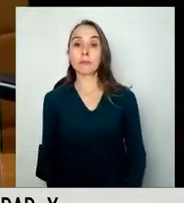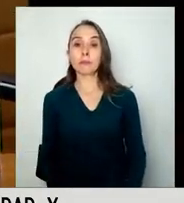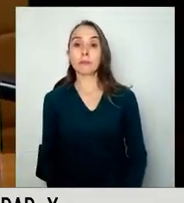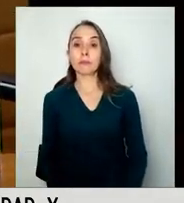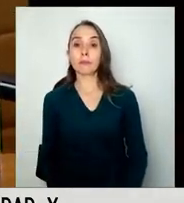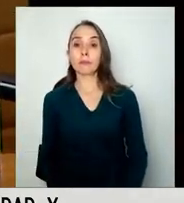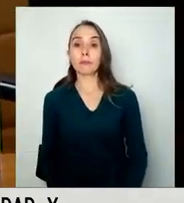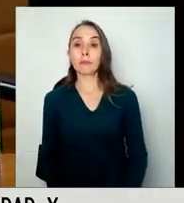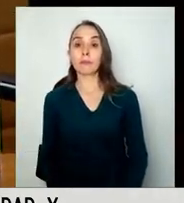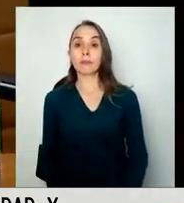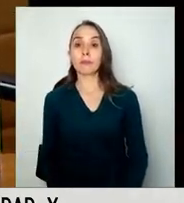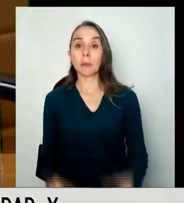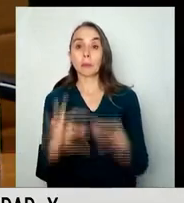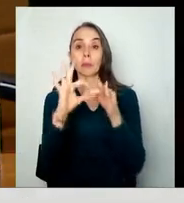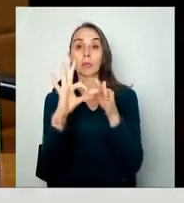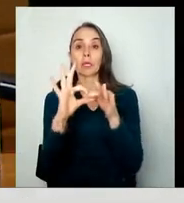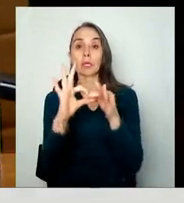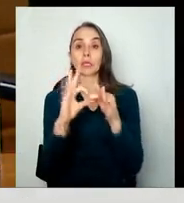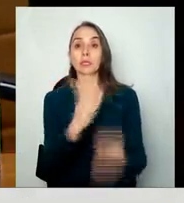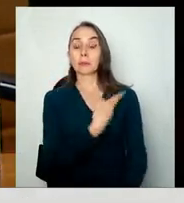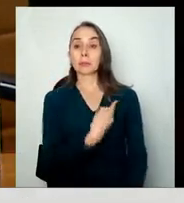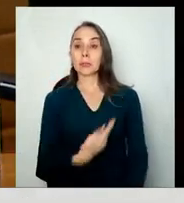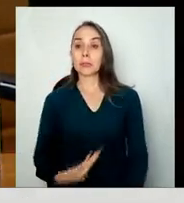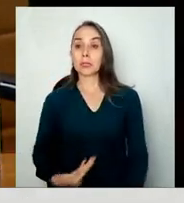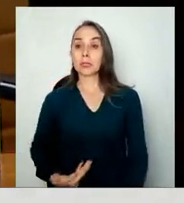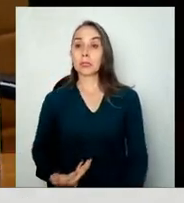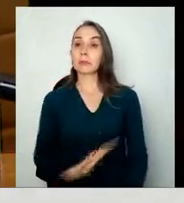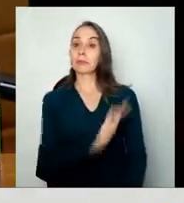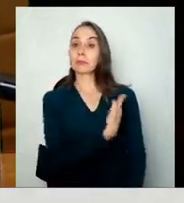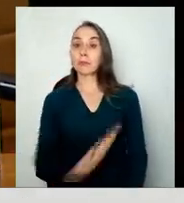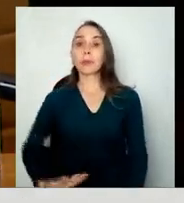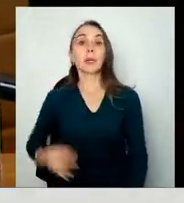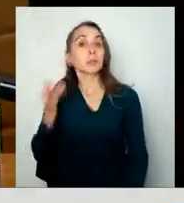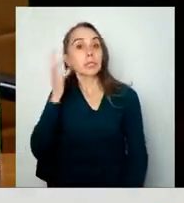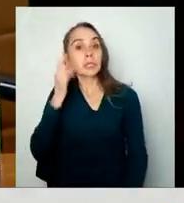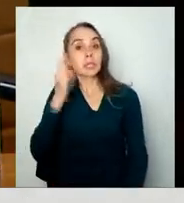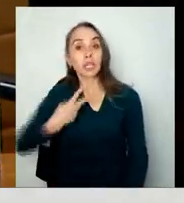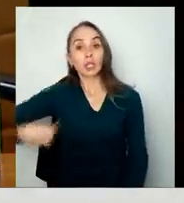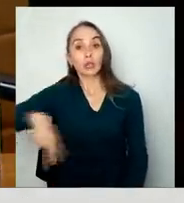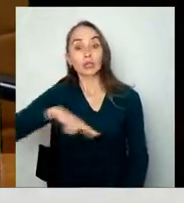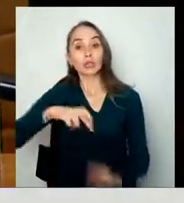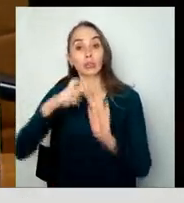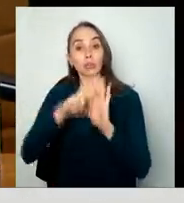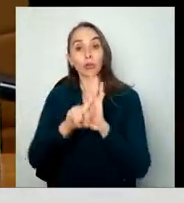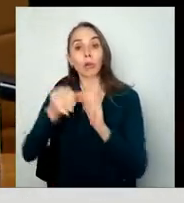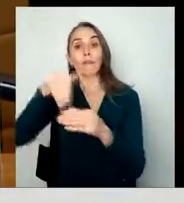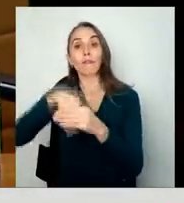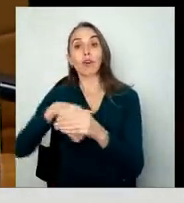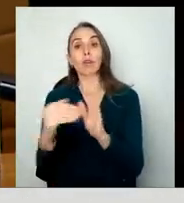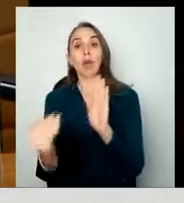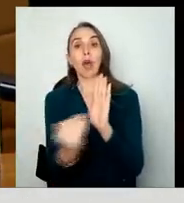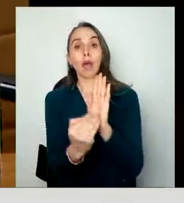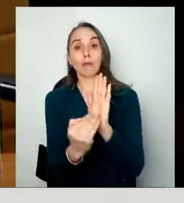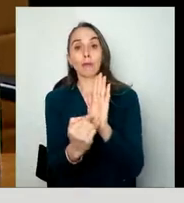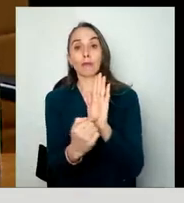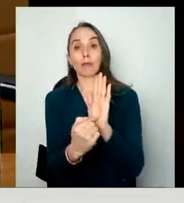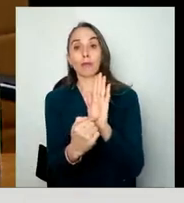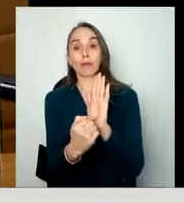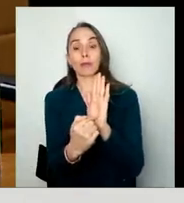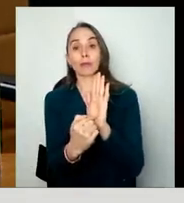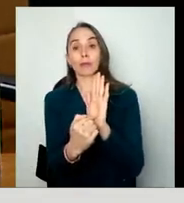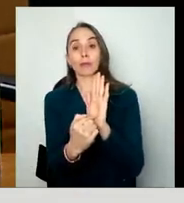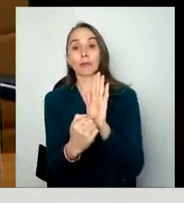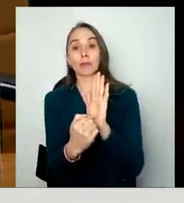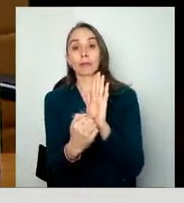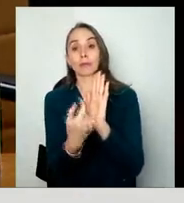Gracias presidenta presidenta vamos a votar a favor este proyecto de ley porque va en lo en la